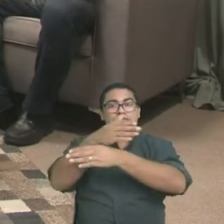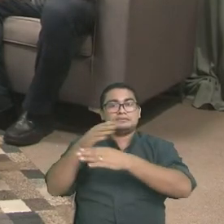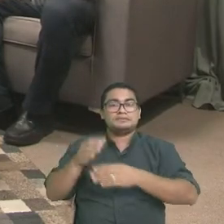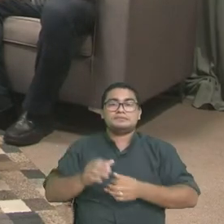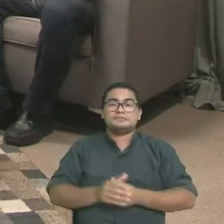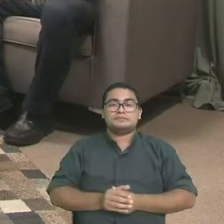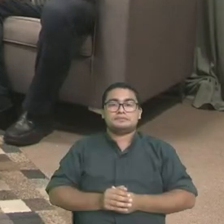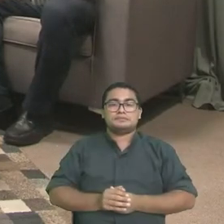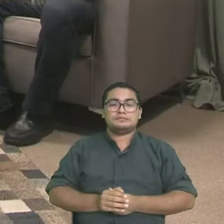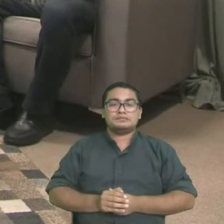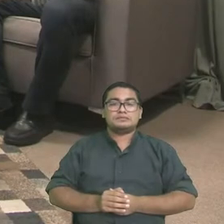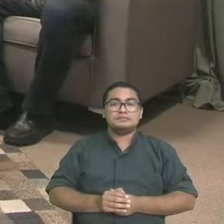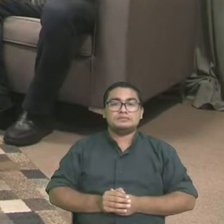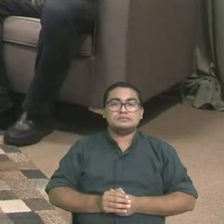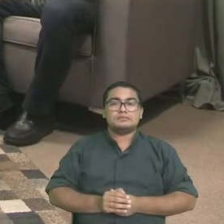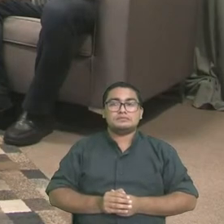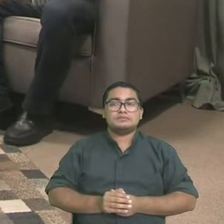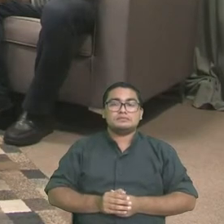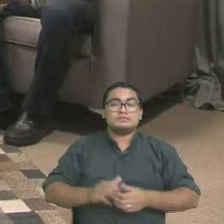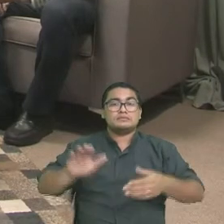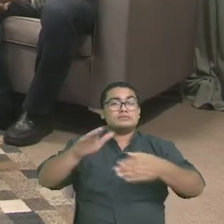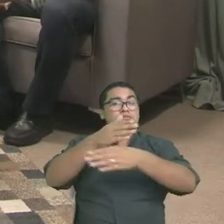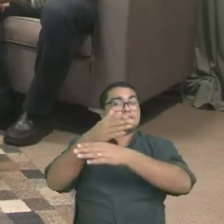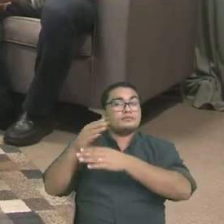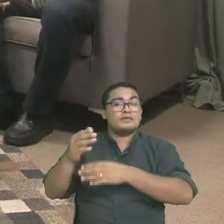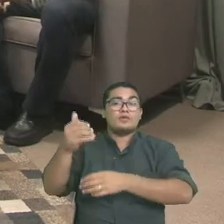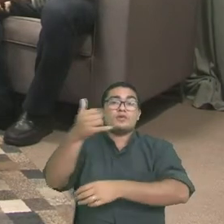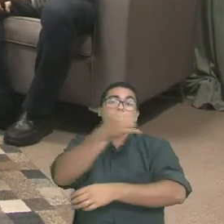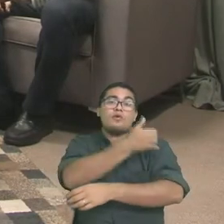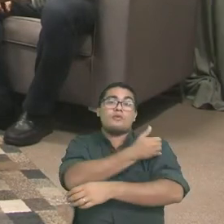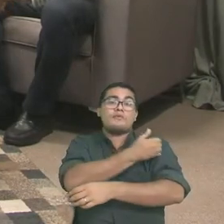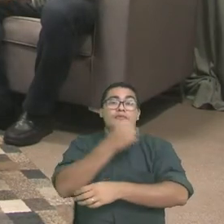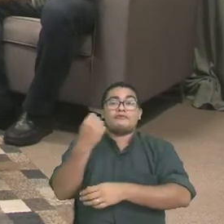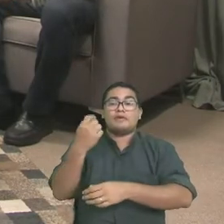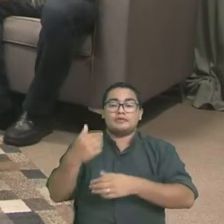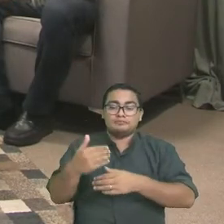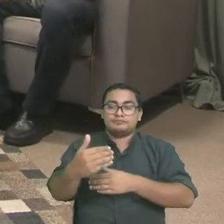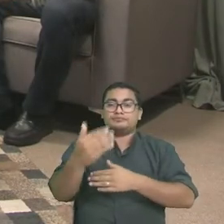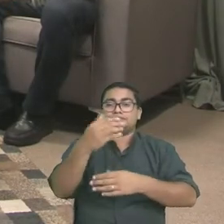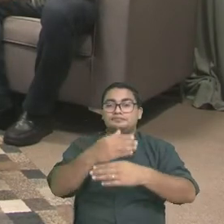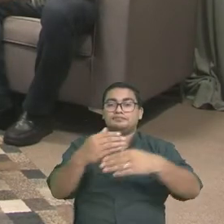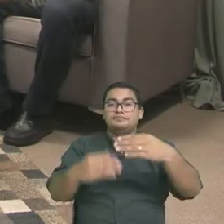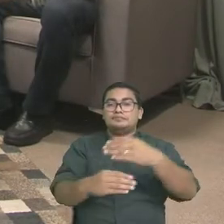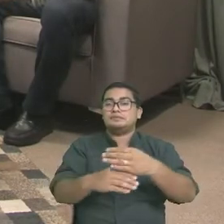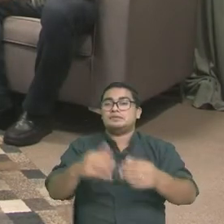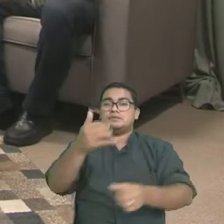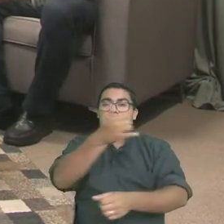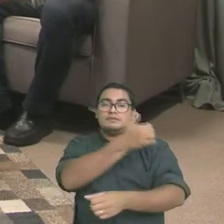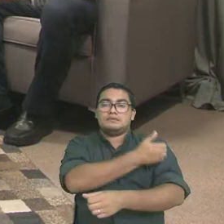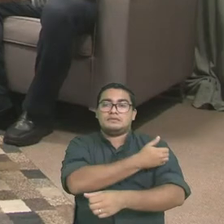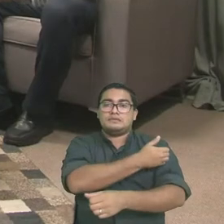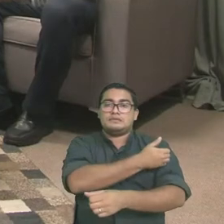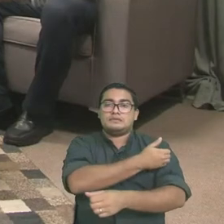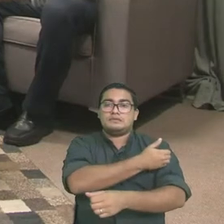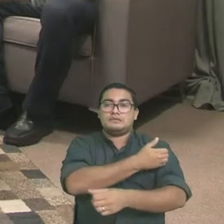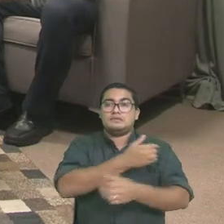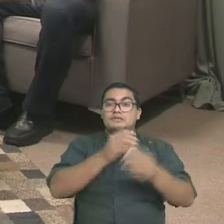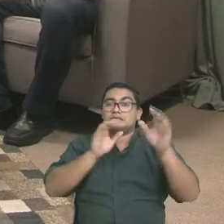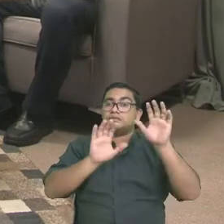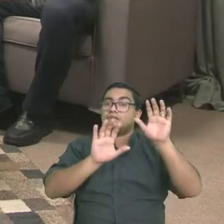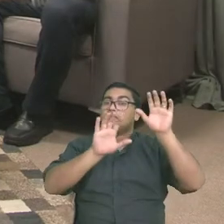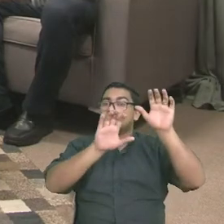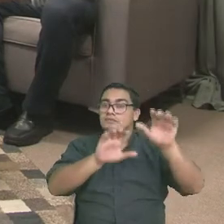y para los hospitales que están en ejecución actualmente, como el Hospital Oscar Danilo Rosales de